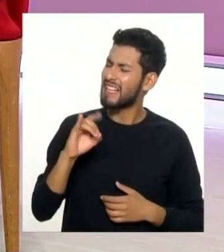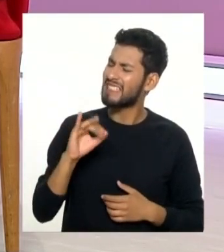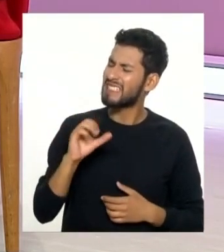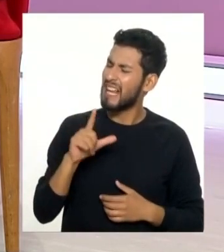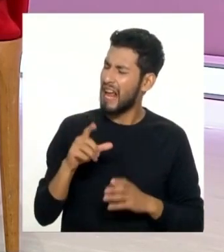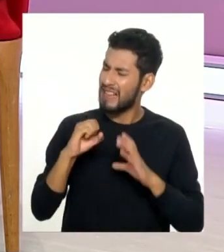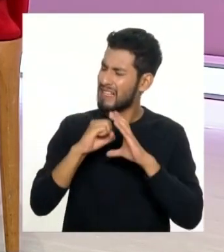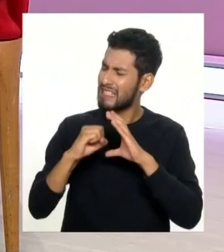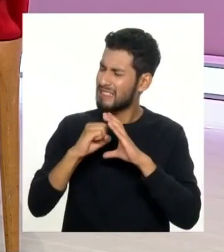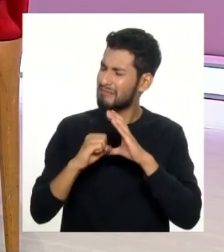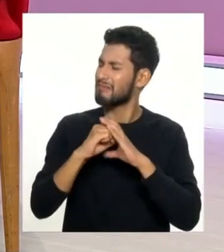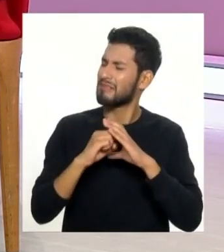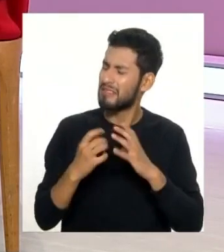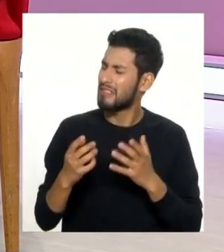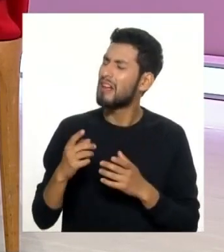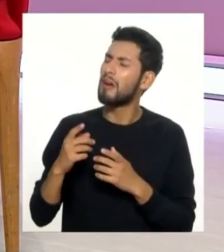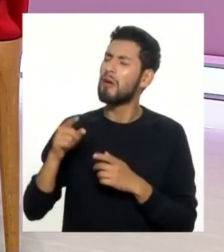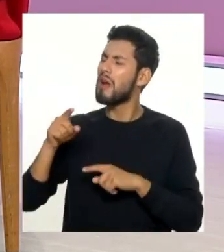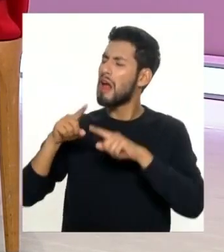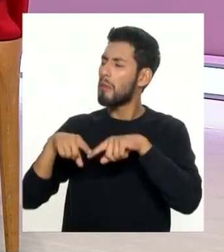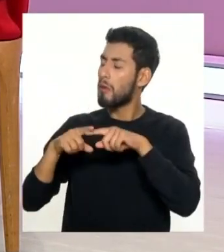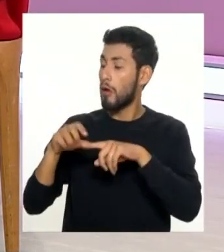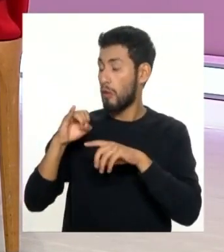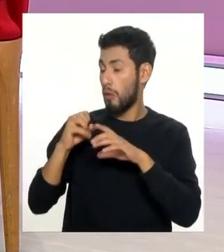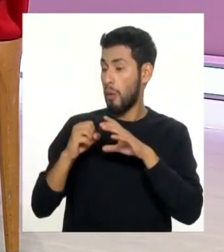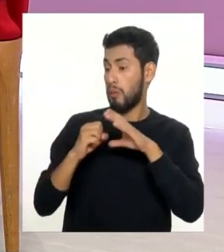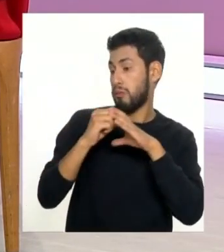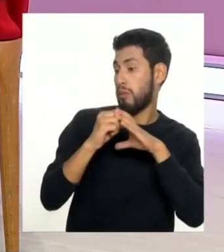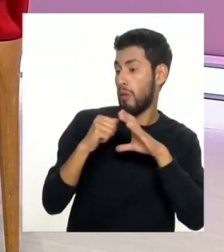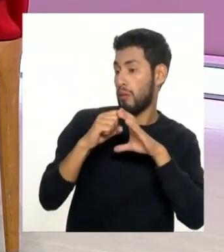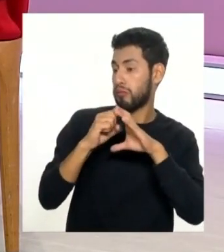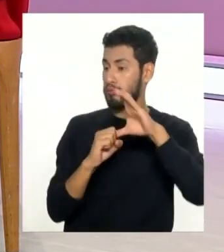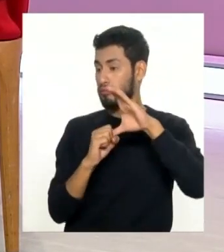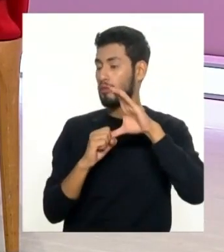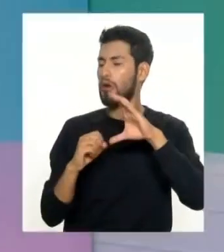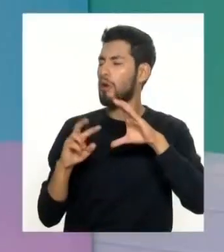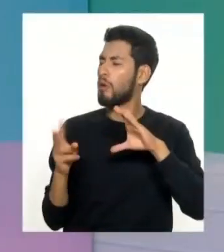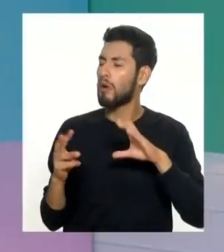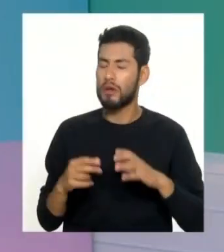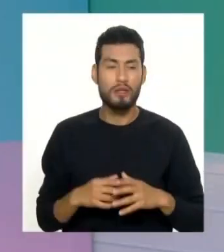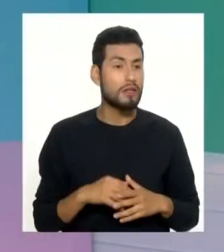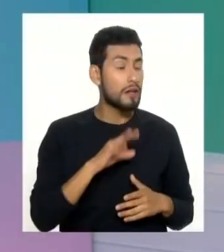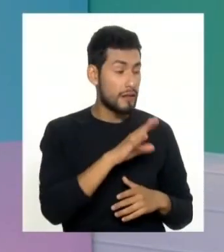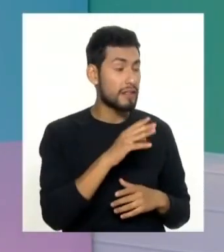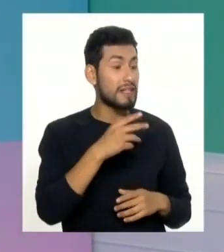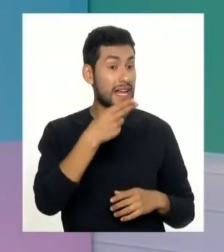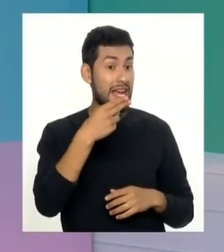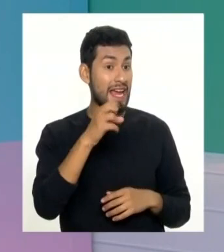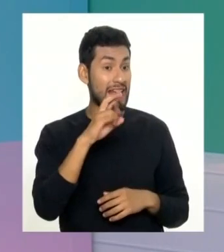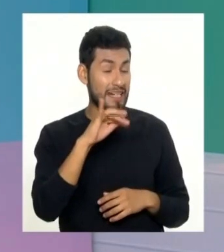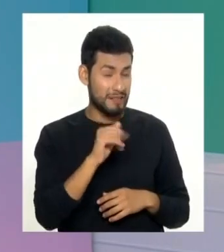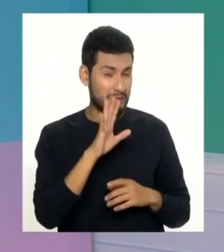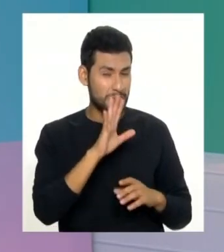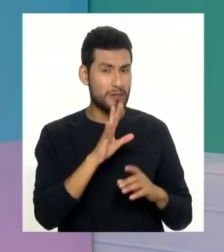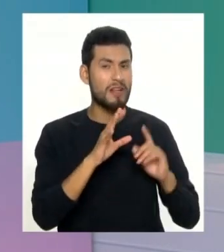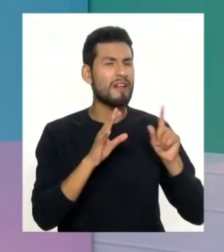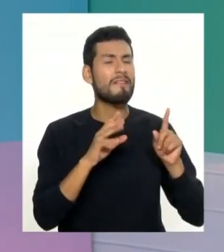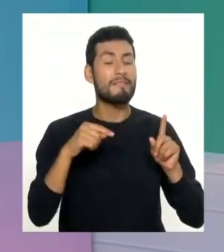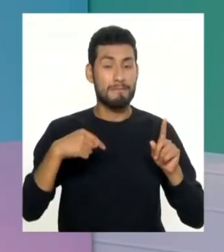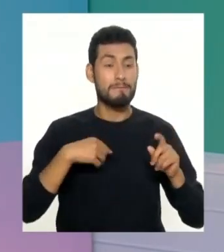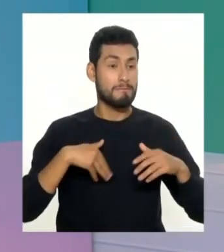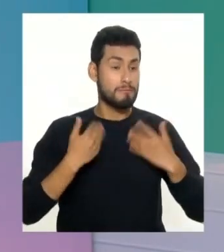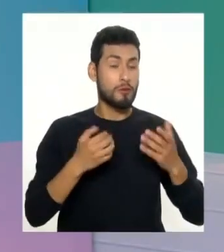en este caso, depende de dónde esté, ¿no? Hacia la parte lumbar o hacia la parte... Exacto. En primer lugar, las hernias, como bien dijiste, pueden salir a nivel